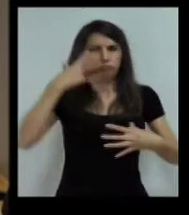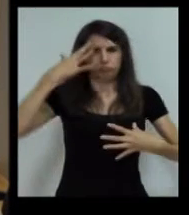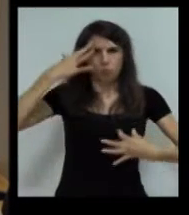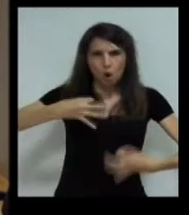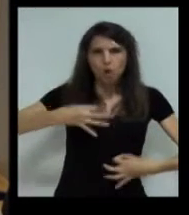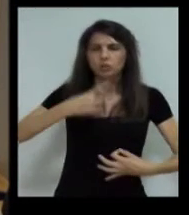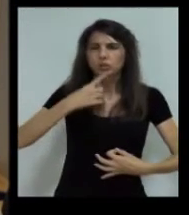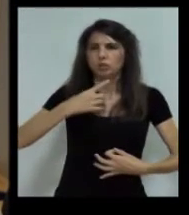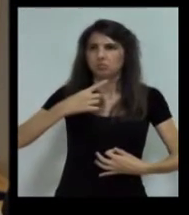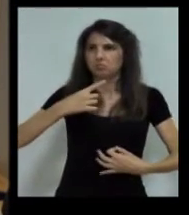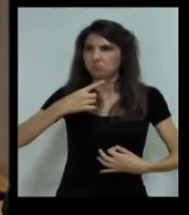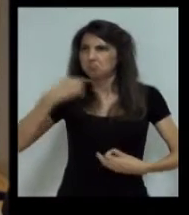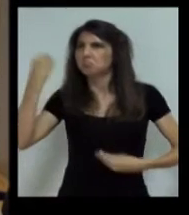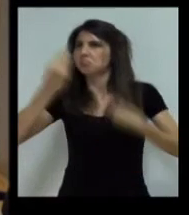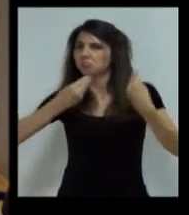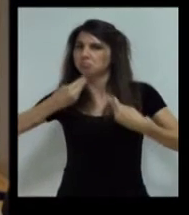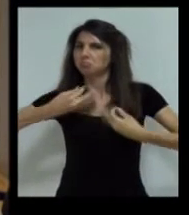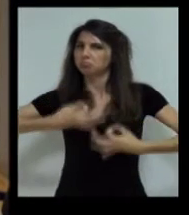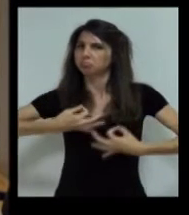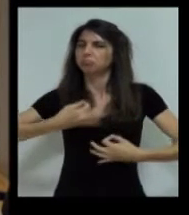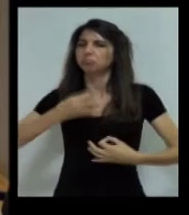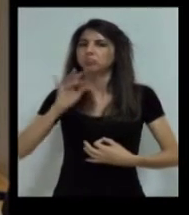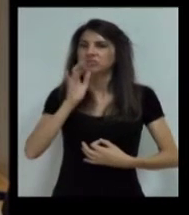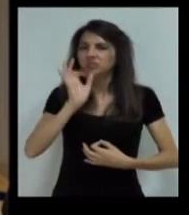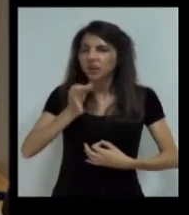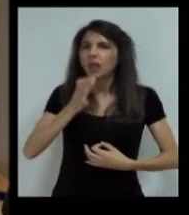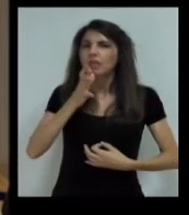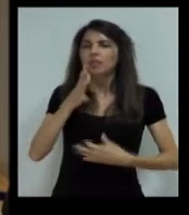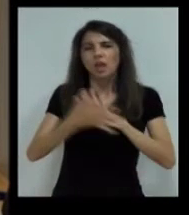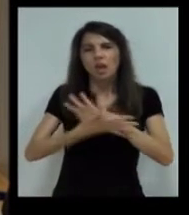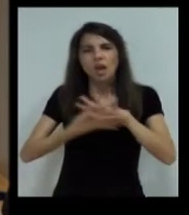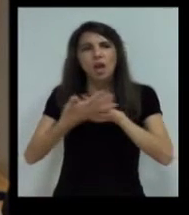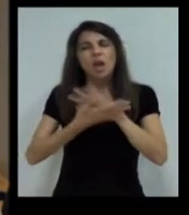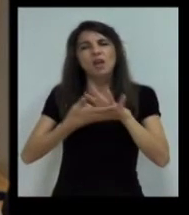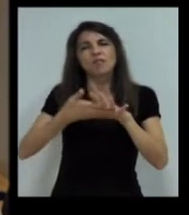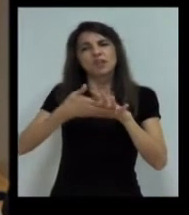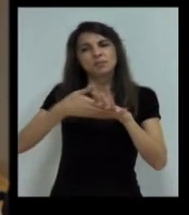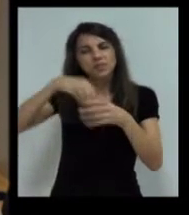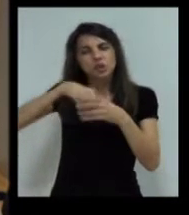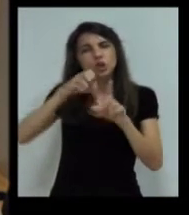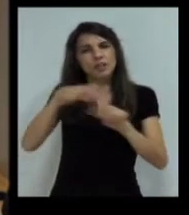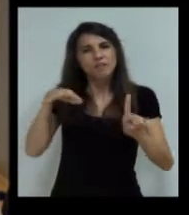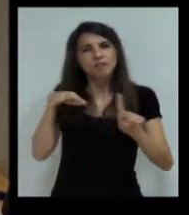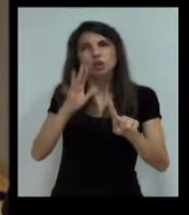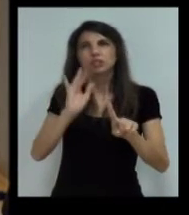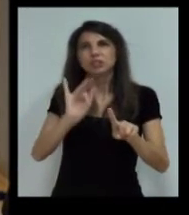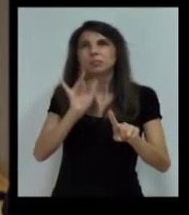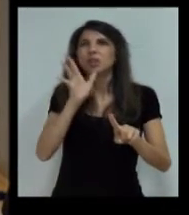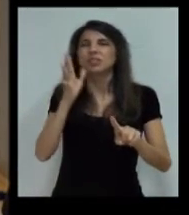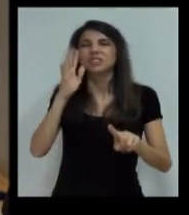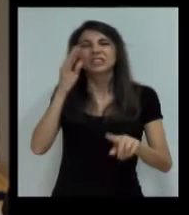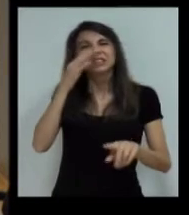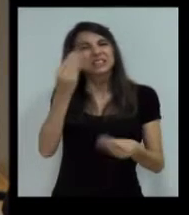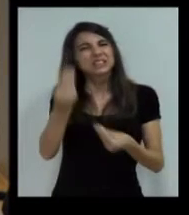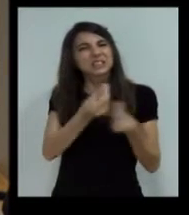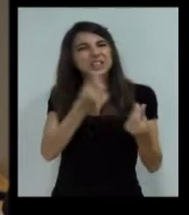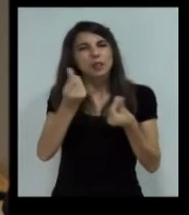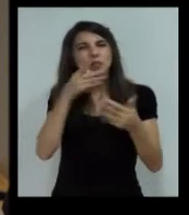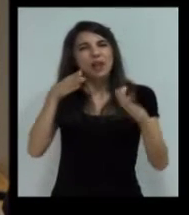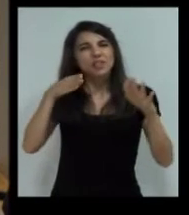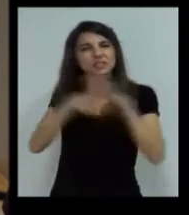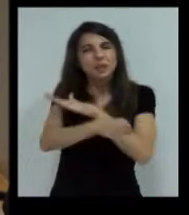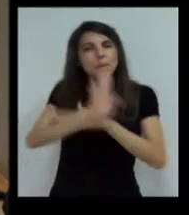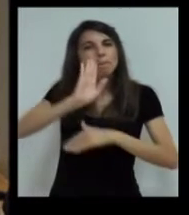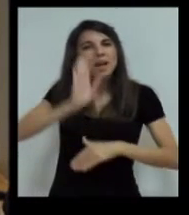en cuanto a pactarlo, un foro de interoperabilidad, tal. Pero da la sensación que lo de la accesibilidad se trata como si fuera